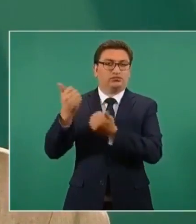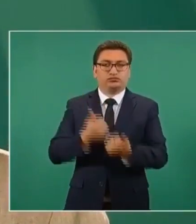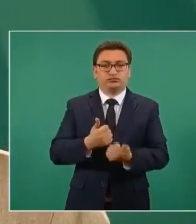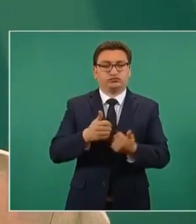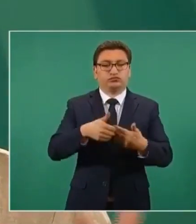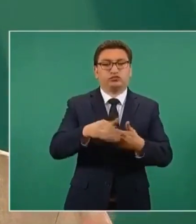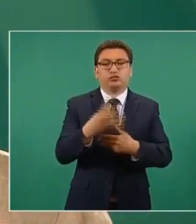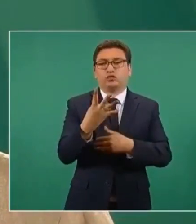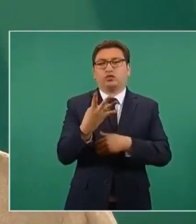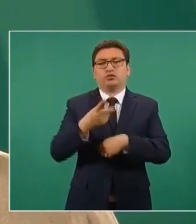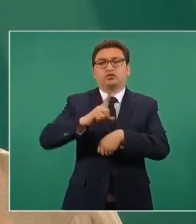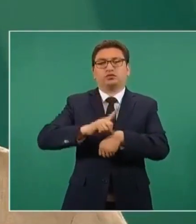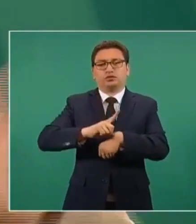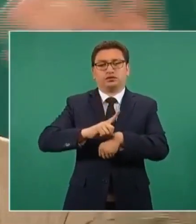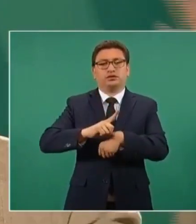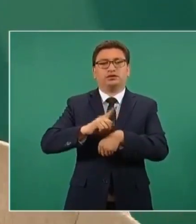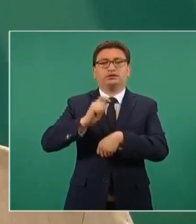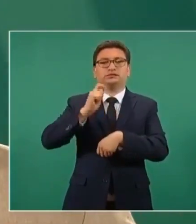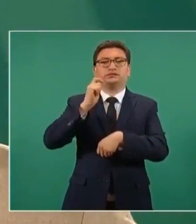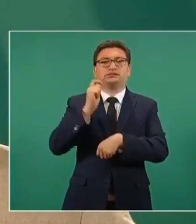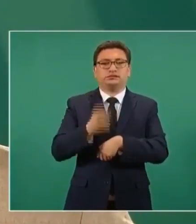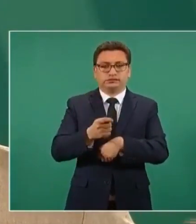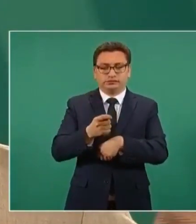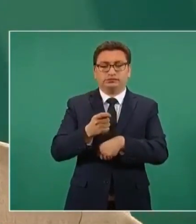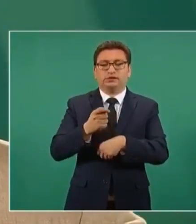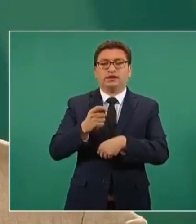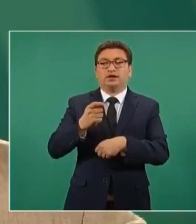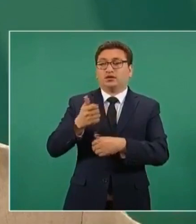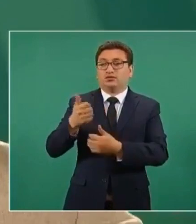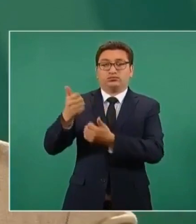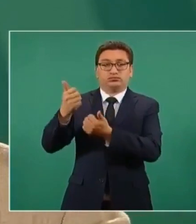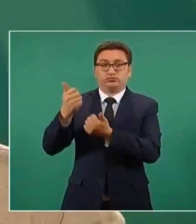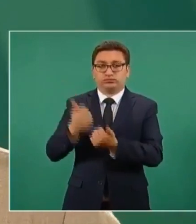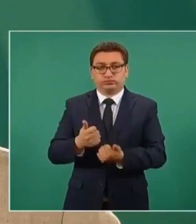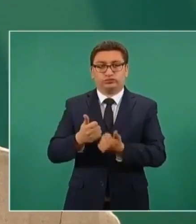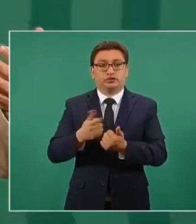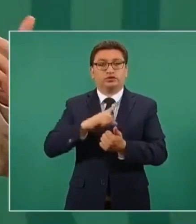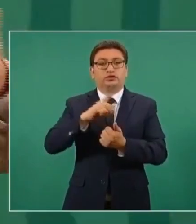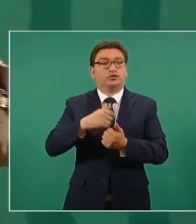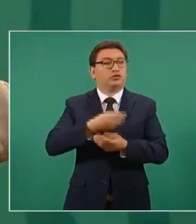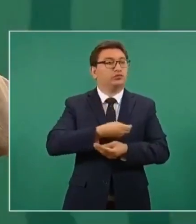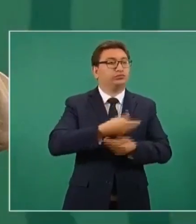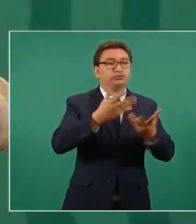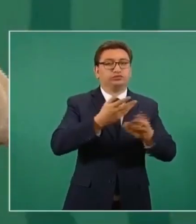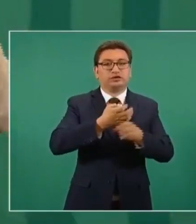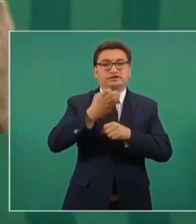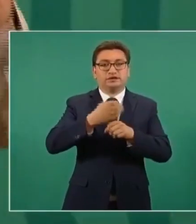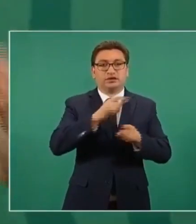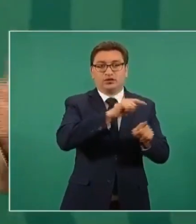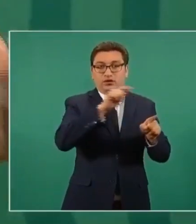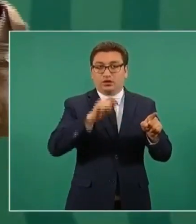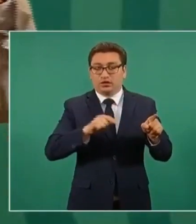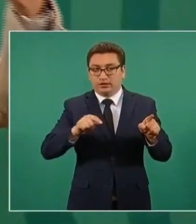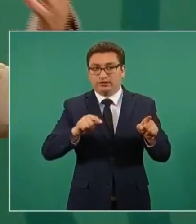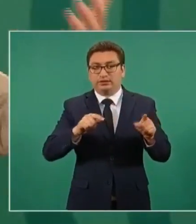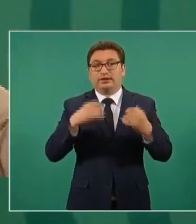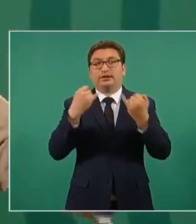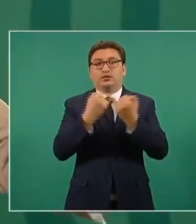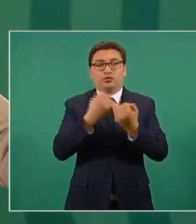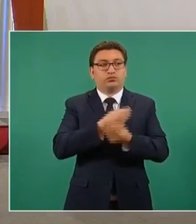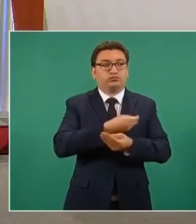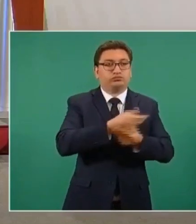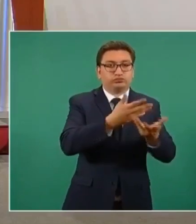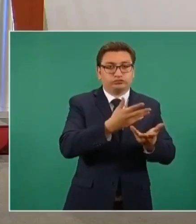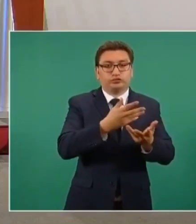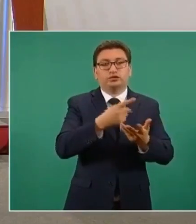4 días. Tránsito obviamente no es solo el desplazamiento a cada entidad federativa, sino es que lleguen, se